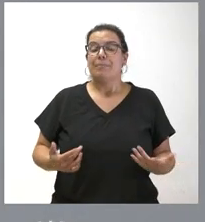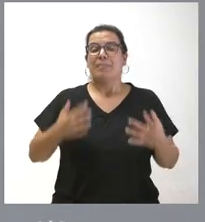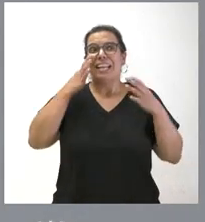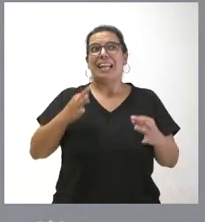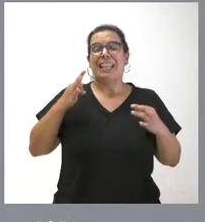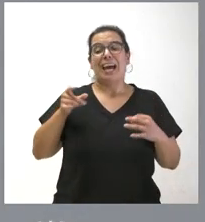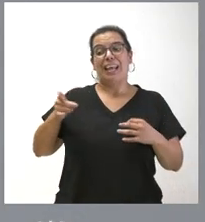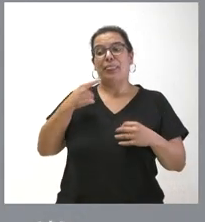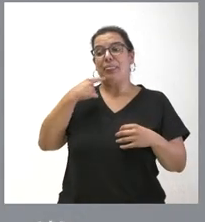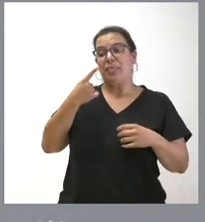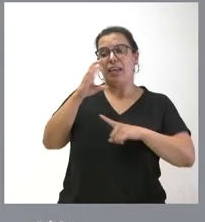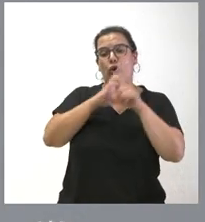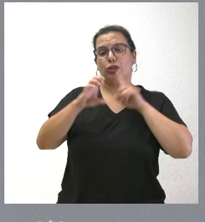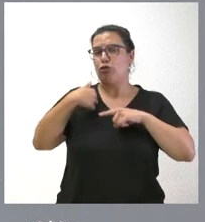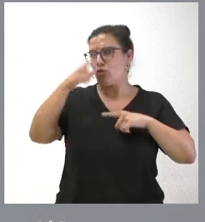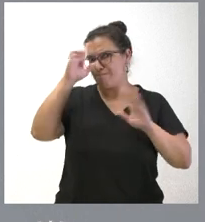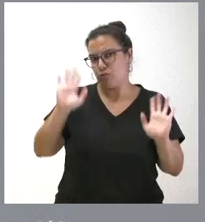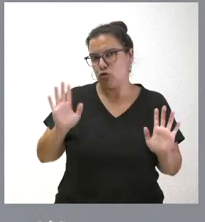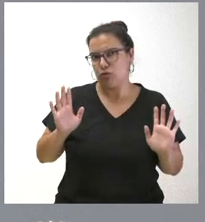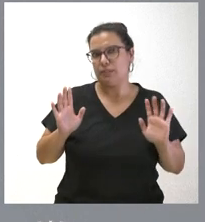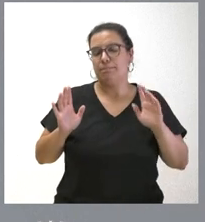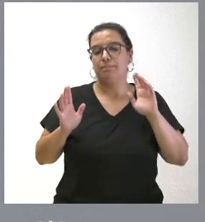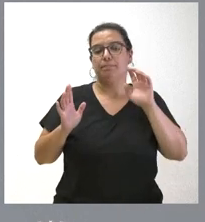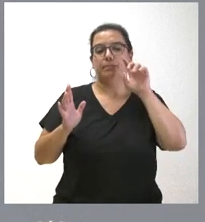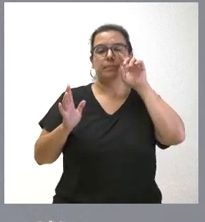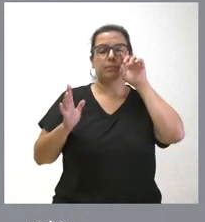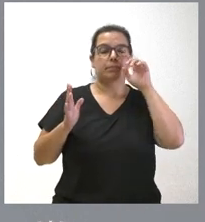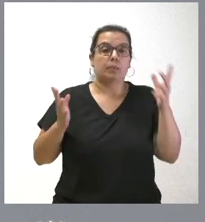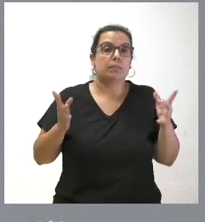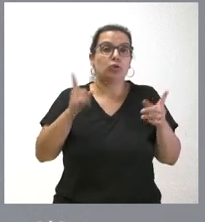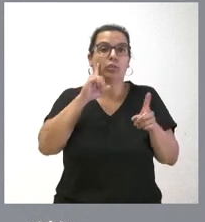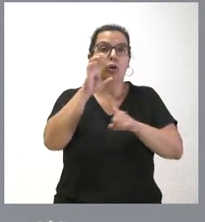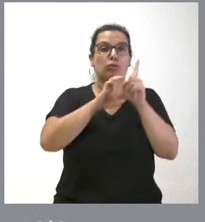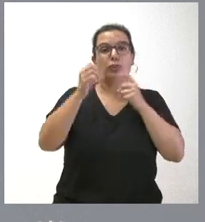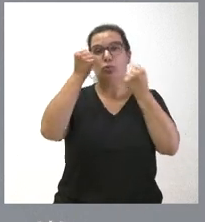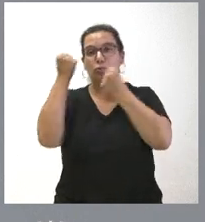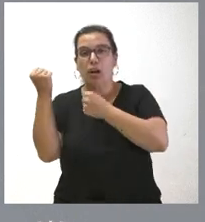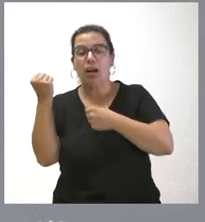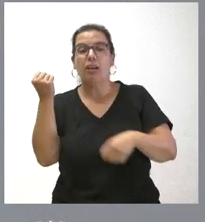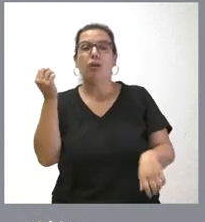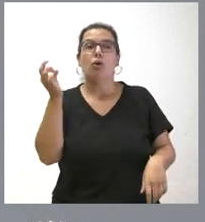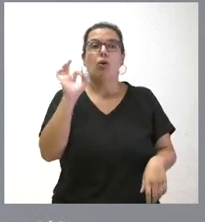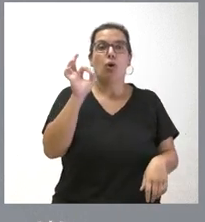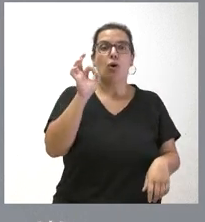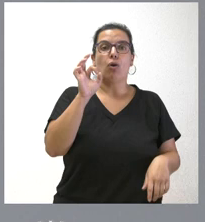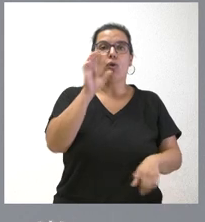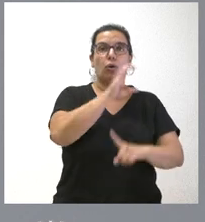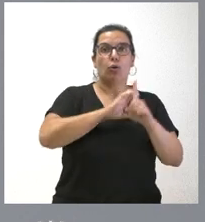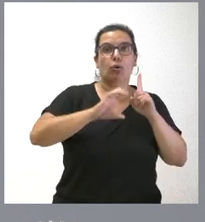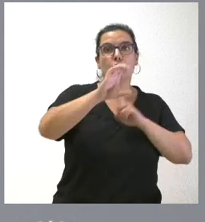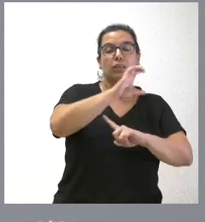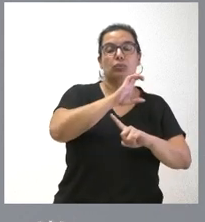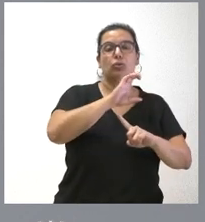contexto dijo esas declaraciones y era un contexto institucional o un contexto de ámbito